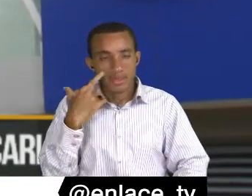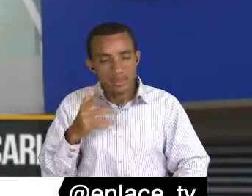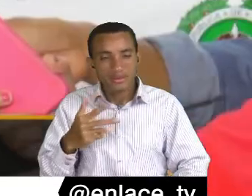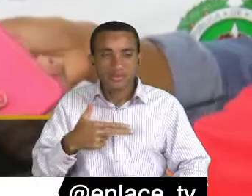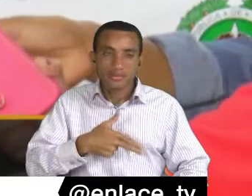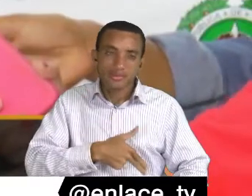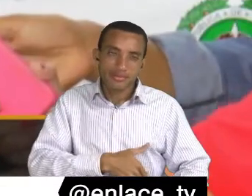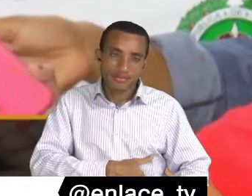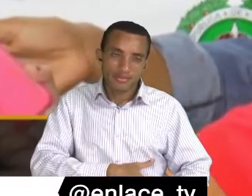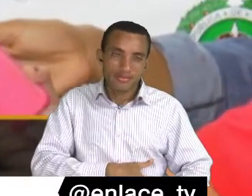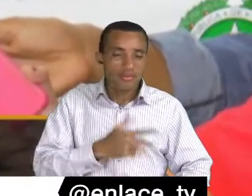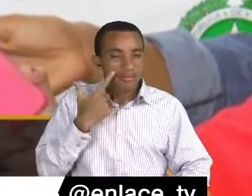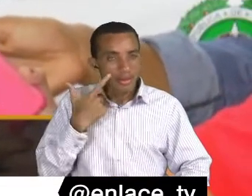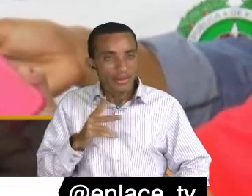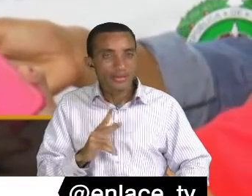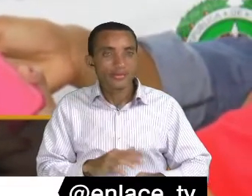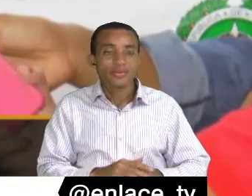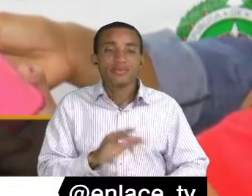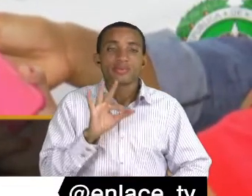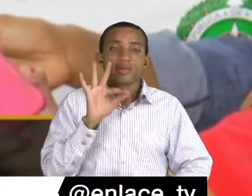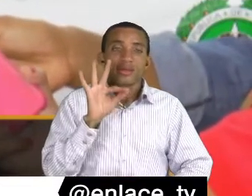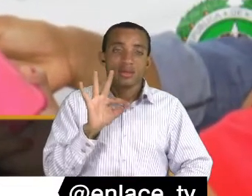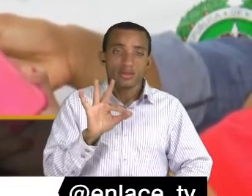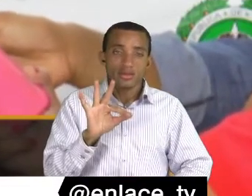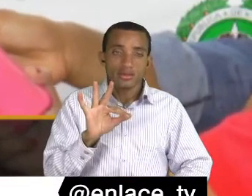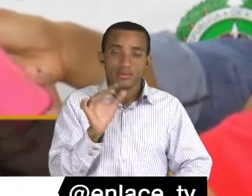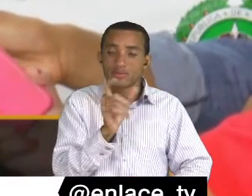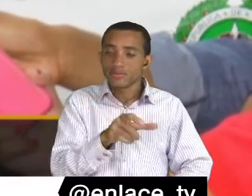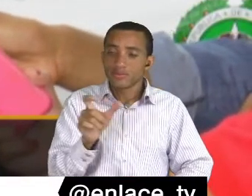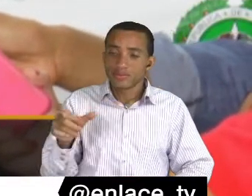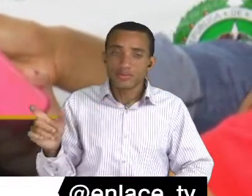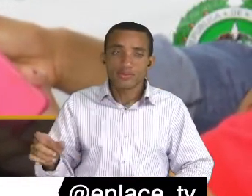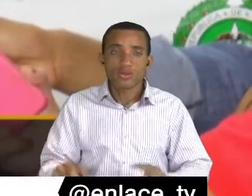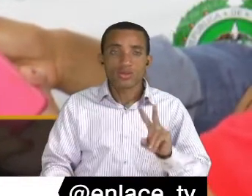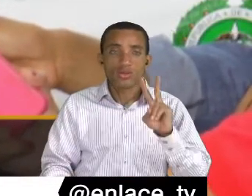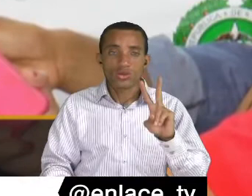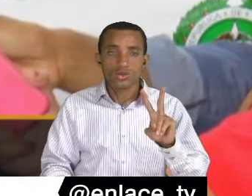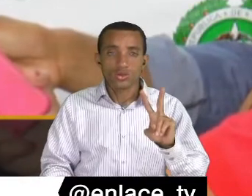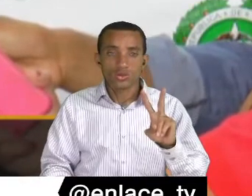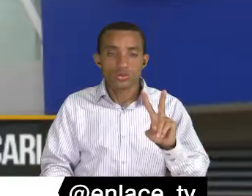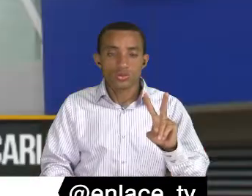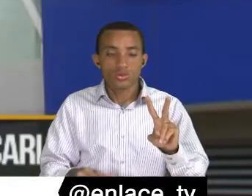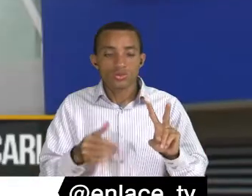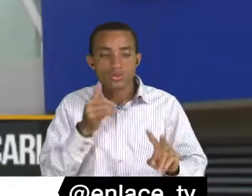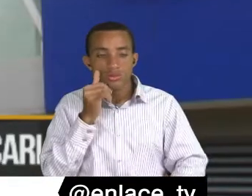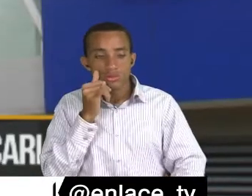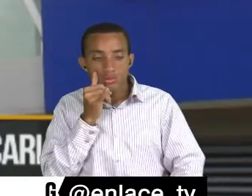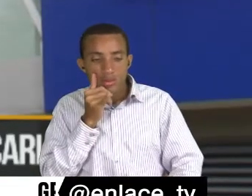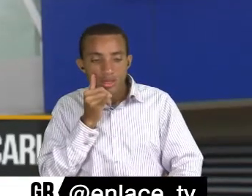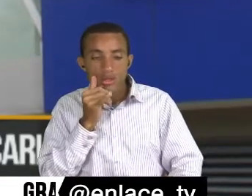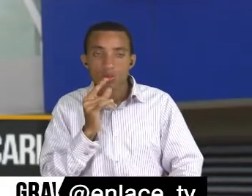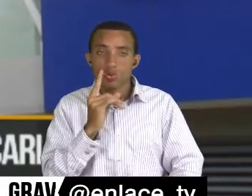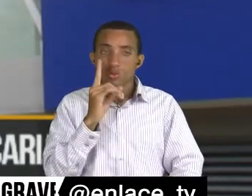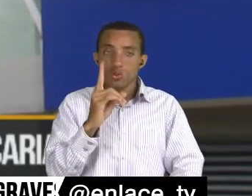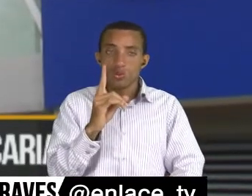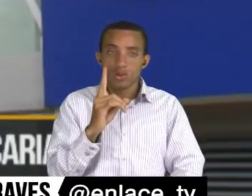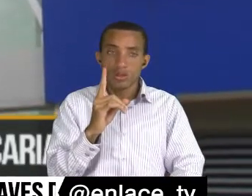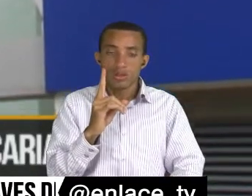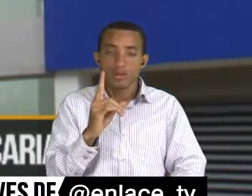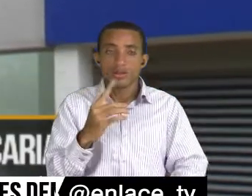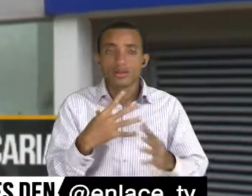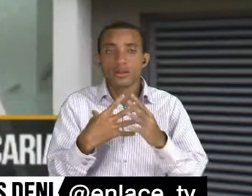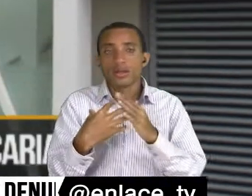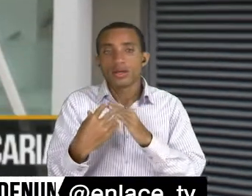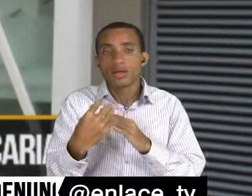fuego. Estamos hablando de tres personas, 2 que quedan registradas al ingreso, 1 que espera en la parte posterior del